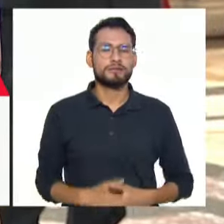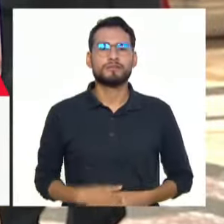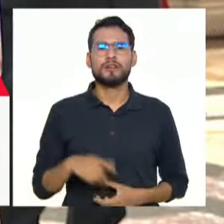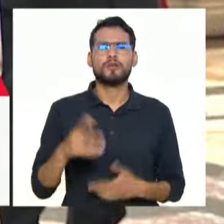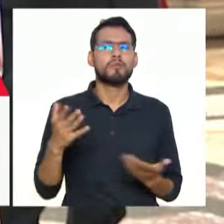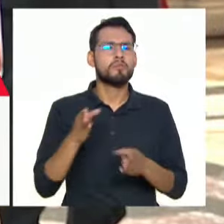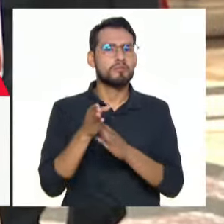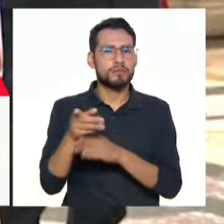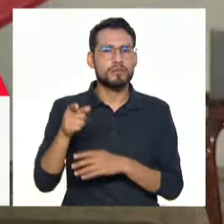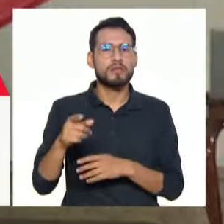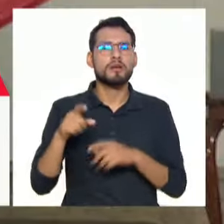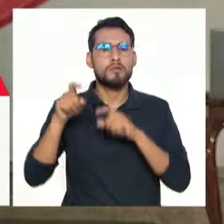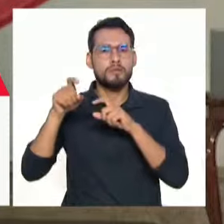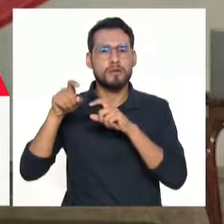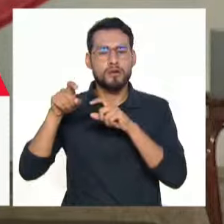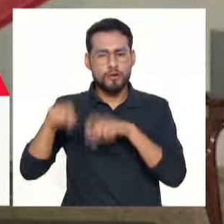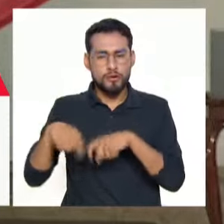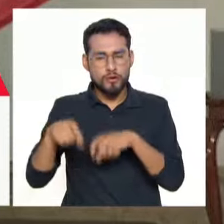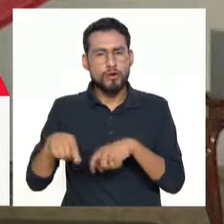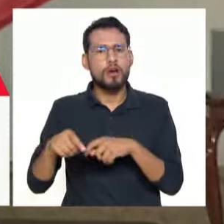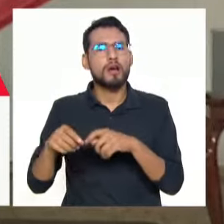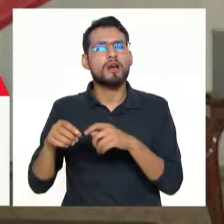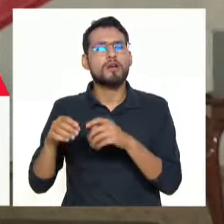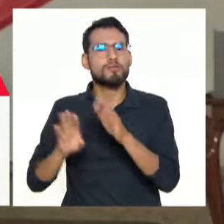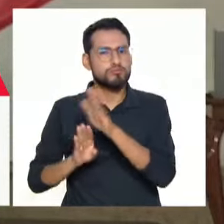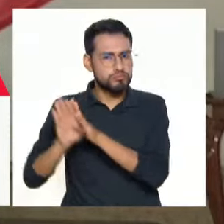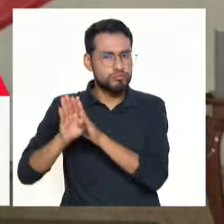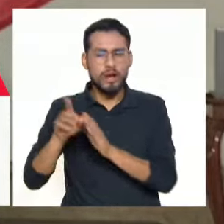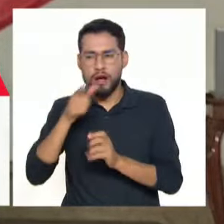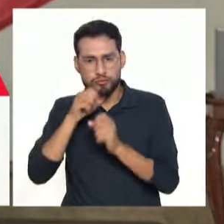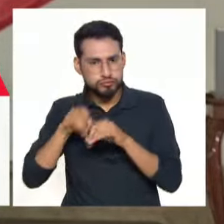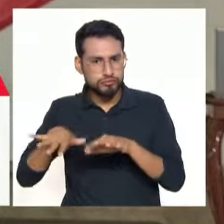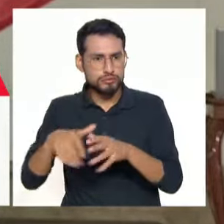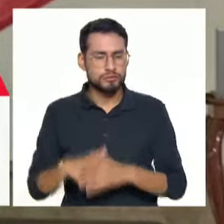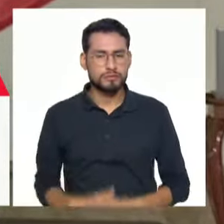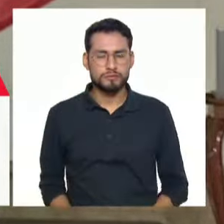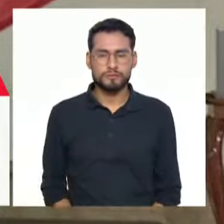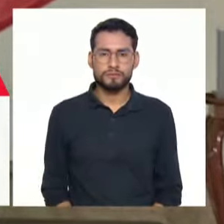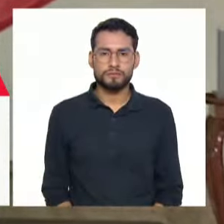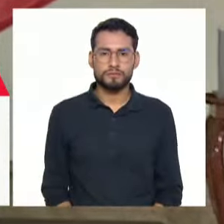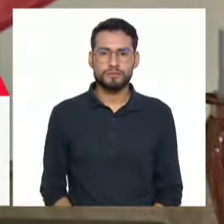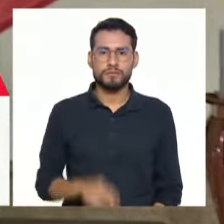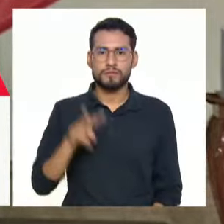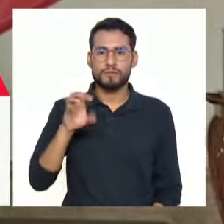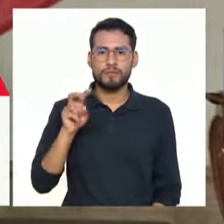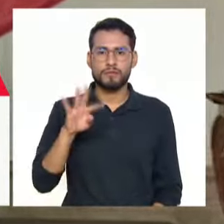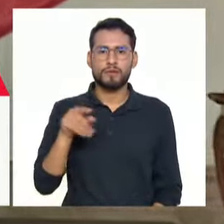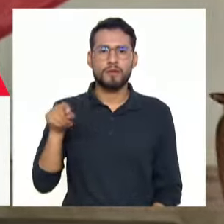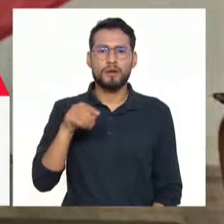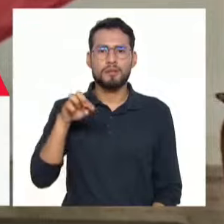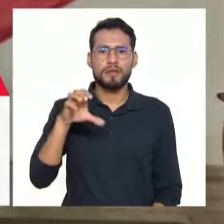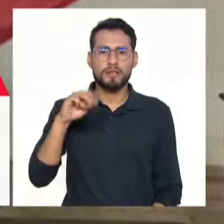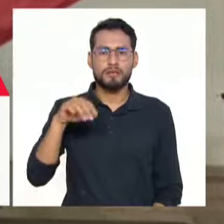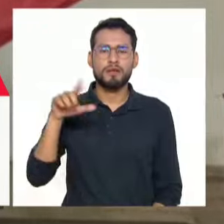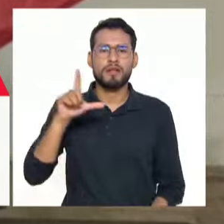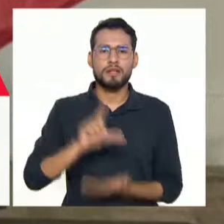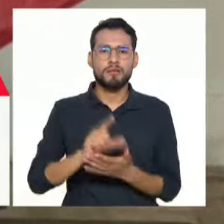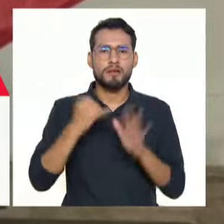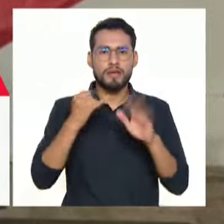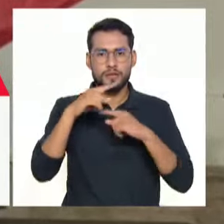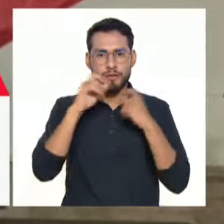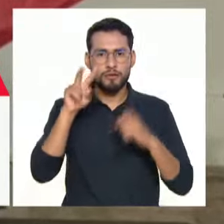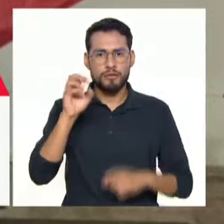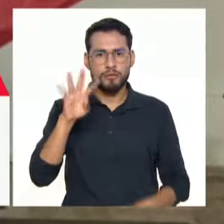el despacho del Ministerio Resolución de Desarrollo Suprema, Agrario 70, y Riego. 2024-PCM. Lima, 6 de marzo